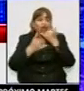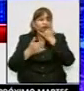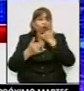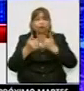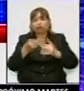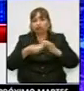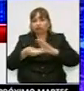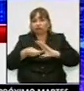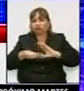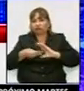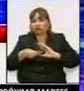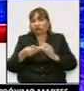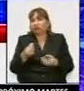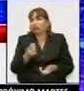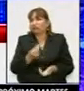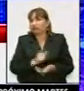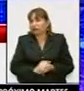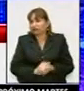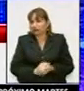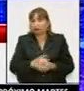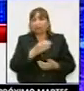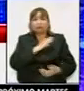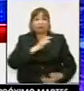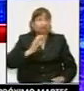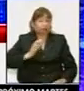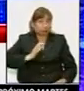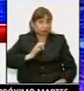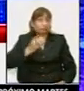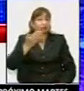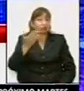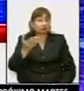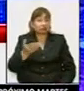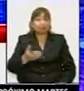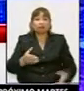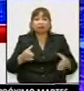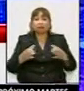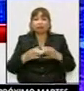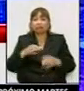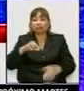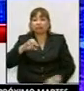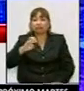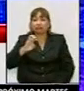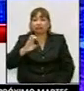de corrupción en el gobierno regional del Callao, que preside el congresista Percy Alcalá.